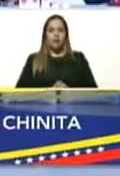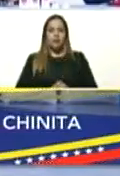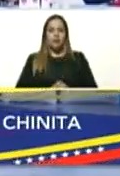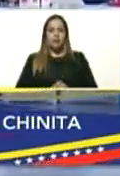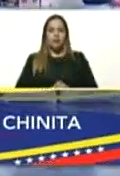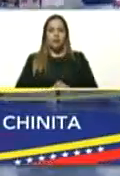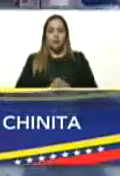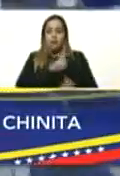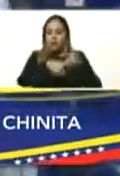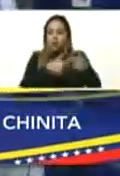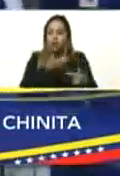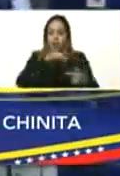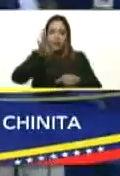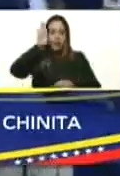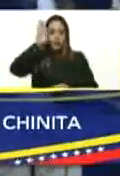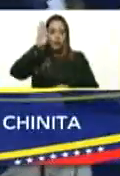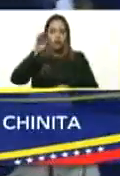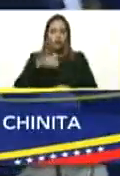los siglos que están por venir.